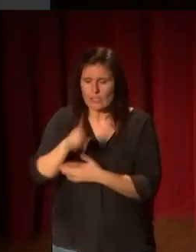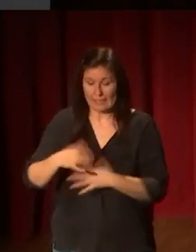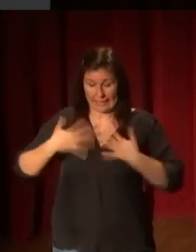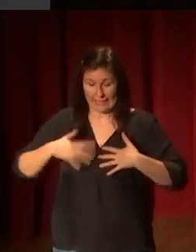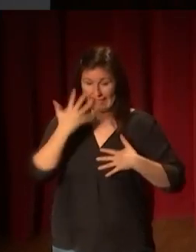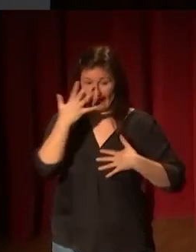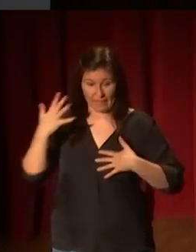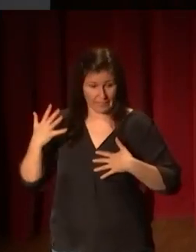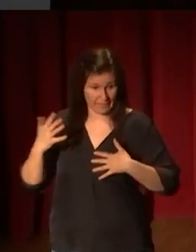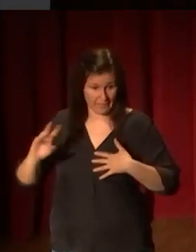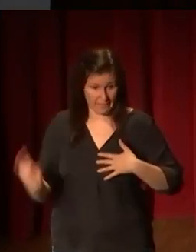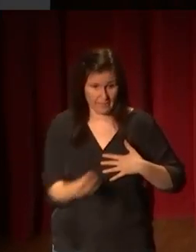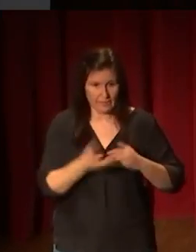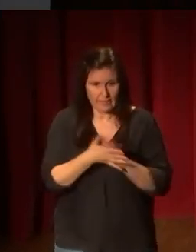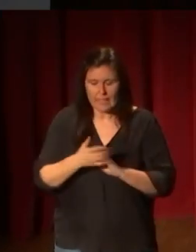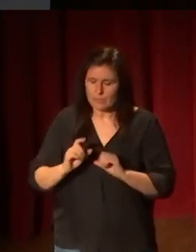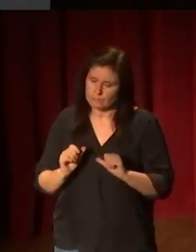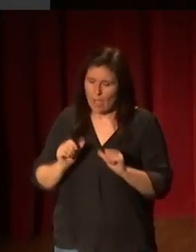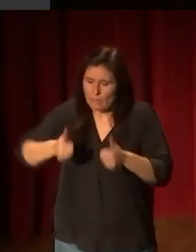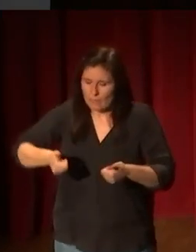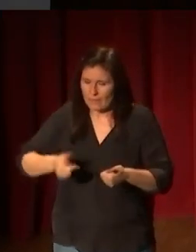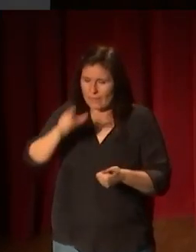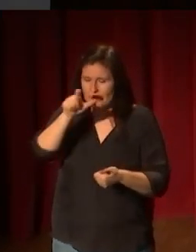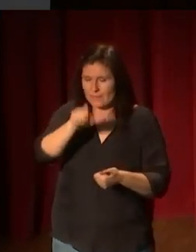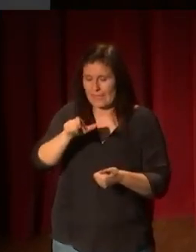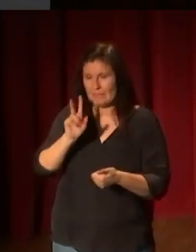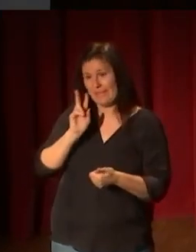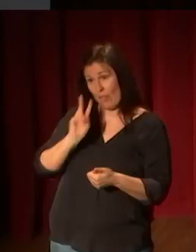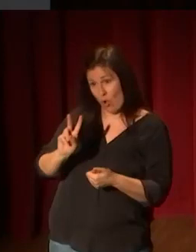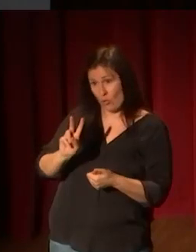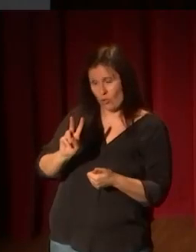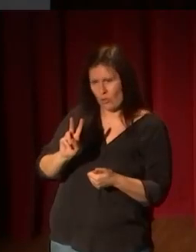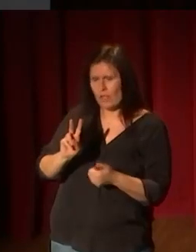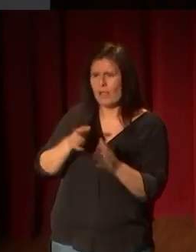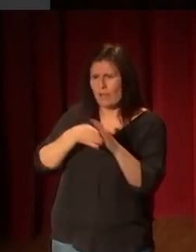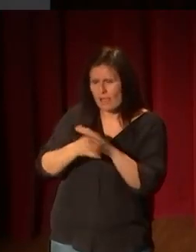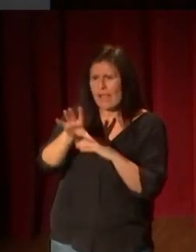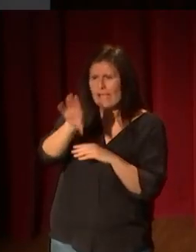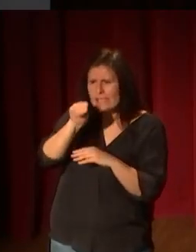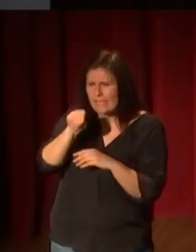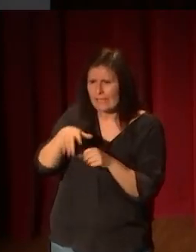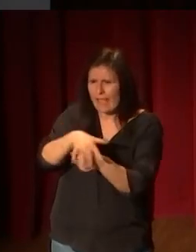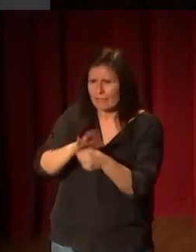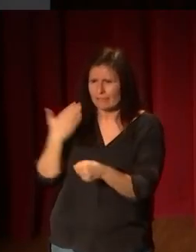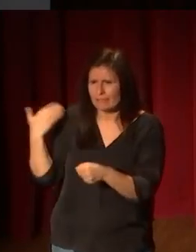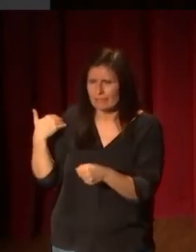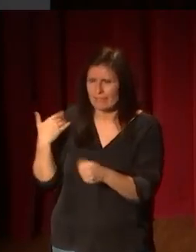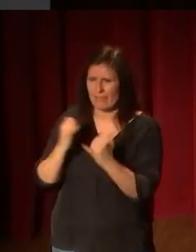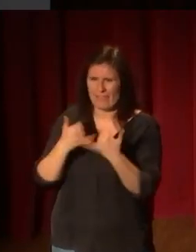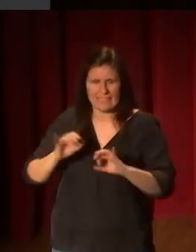es decir es una forma de introducir al espectador en ese mundo fastuoso